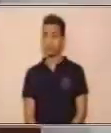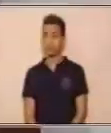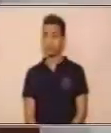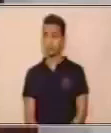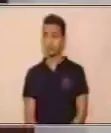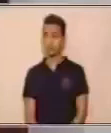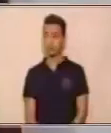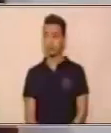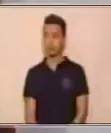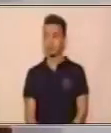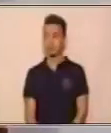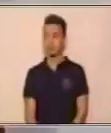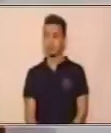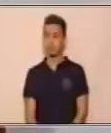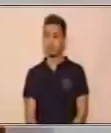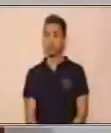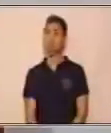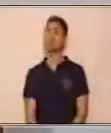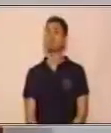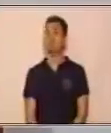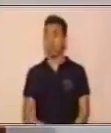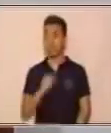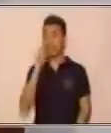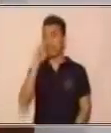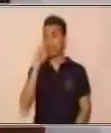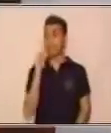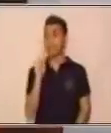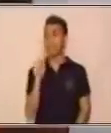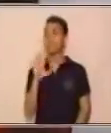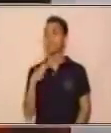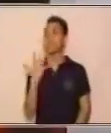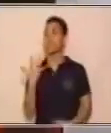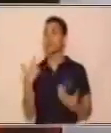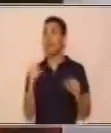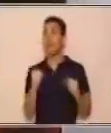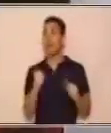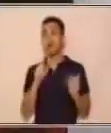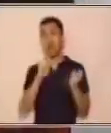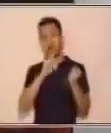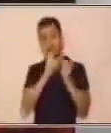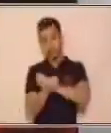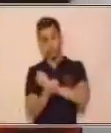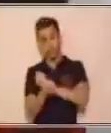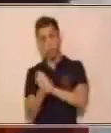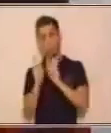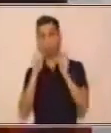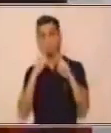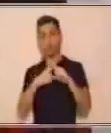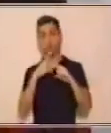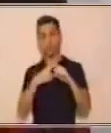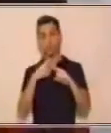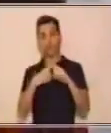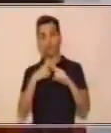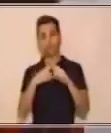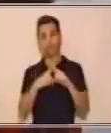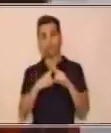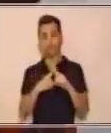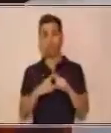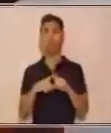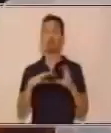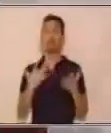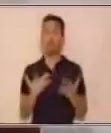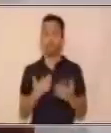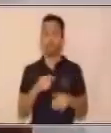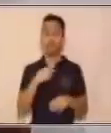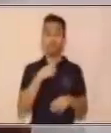Tienes que saber que la división se va a convertir en una multiplicación. ¿En qué se